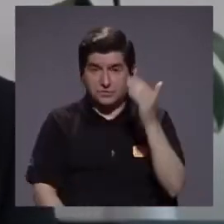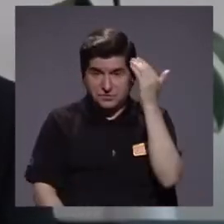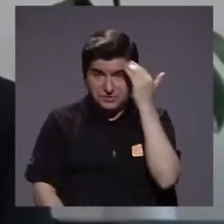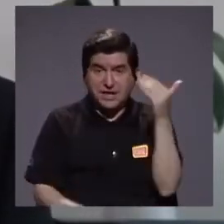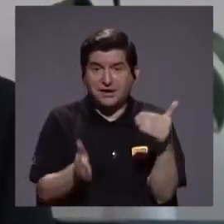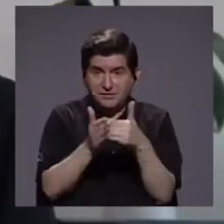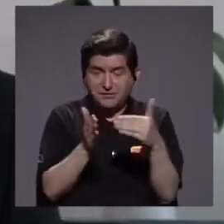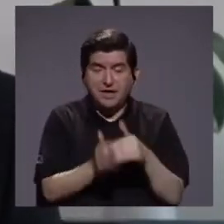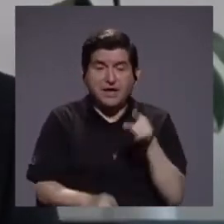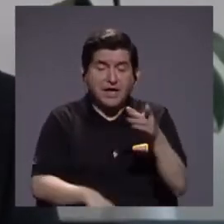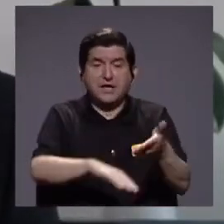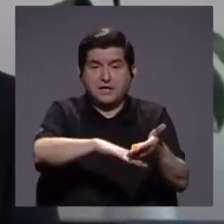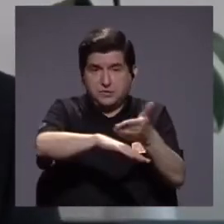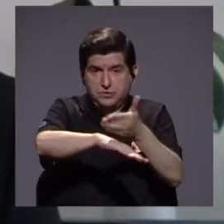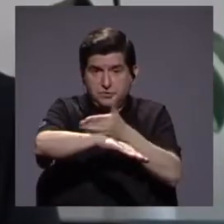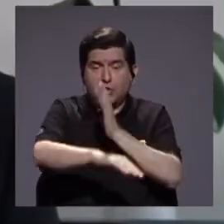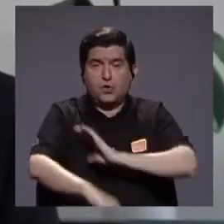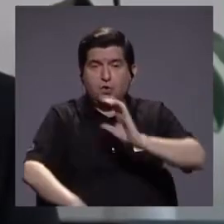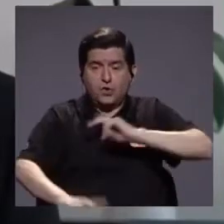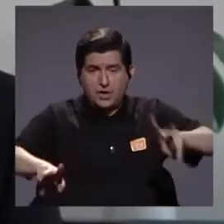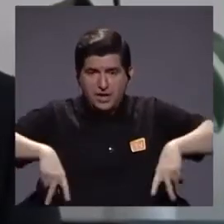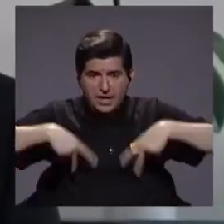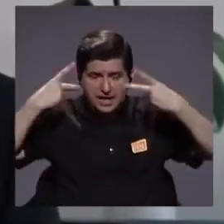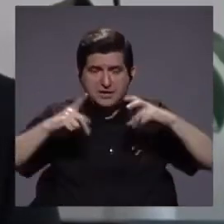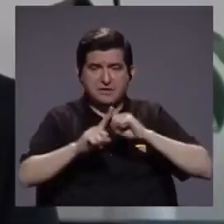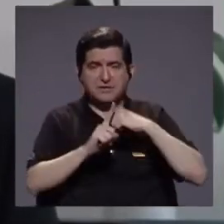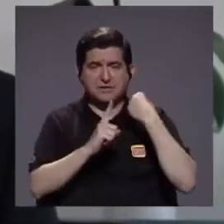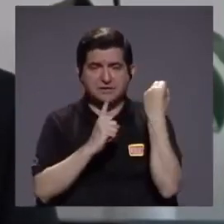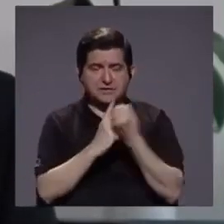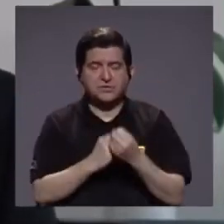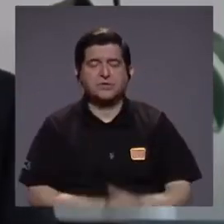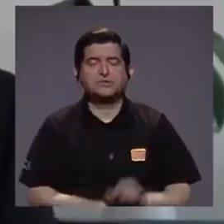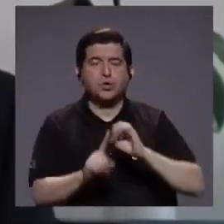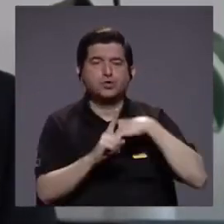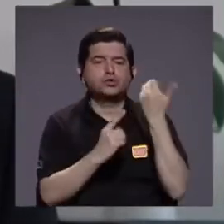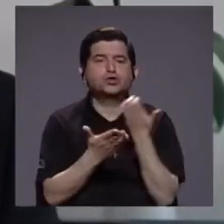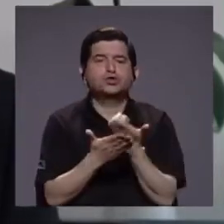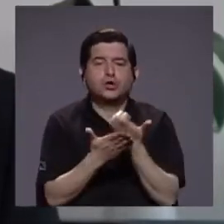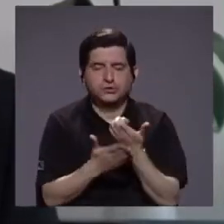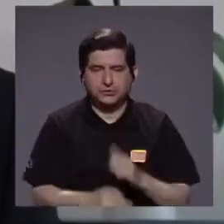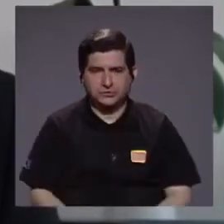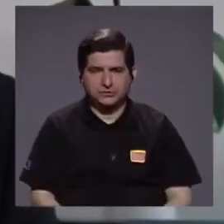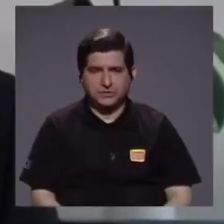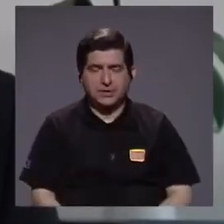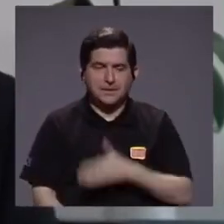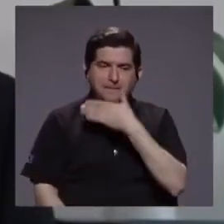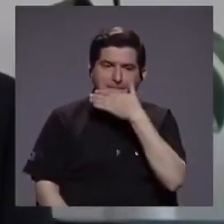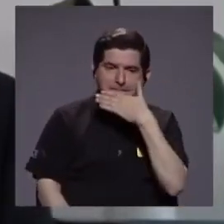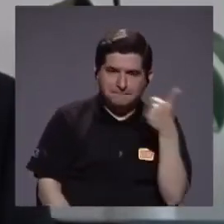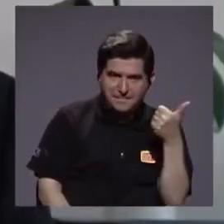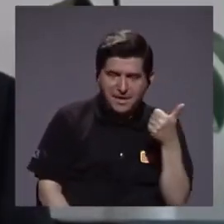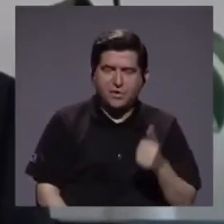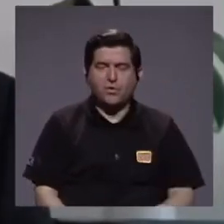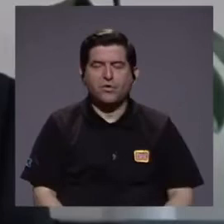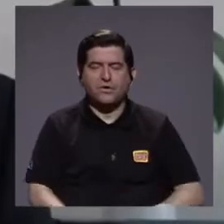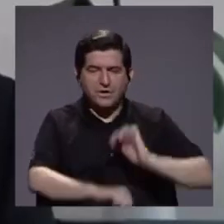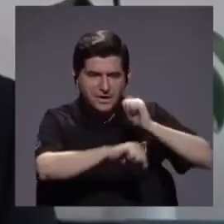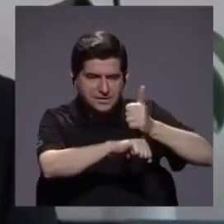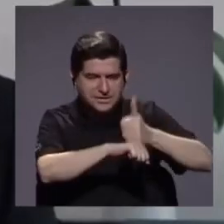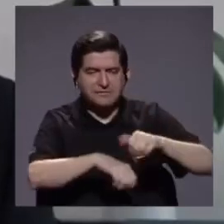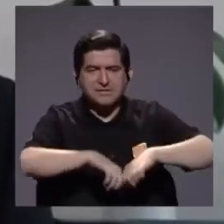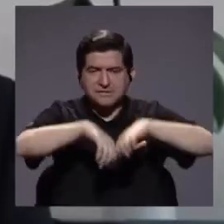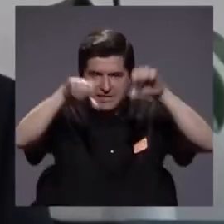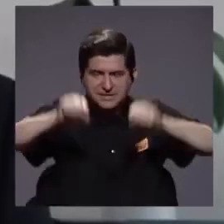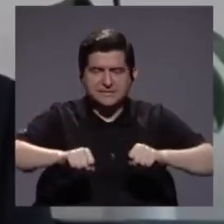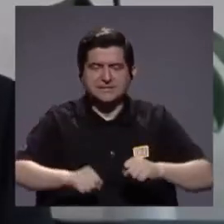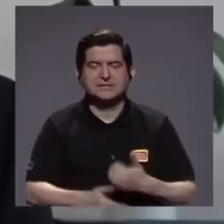una vez más, eso mejora su calidad de vida, sus condiciones socioeconómicas. Es necesario mejorar la asignación del sistema